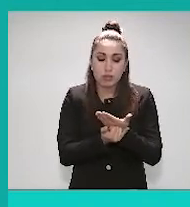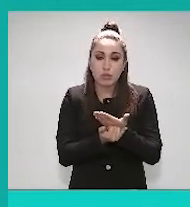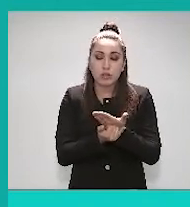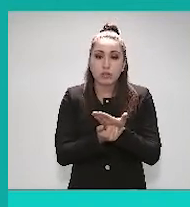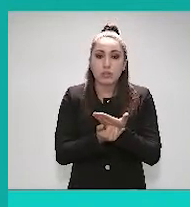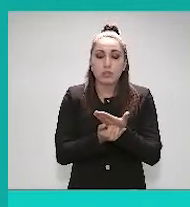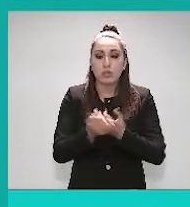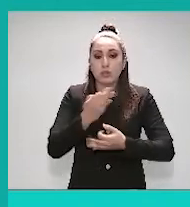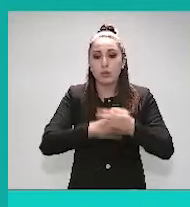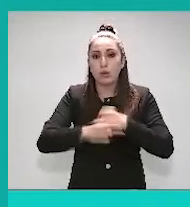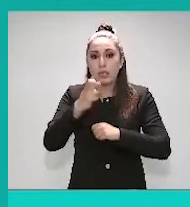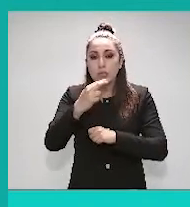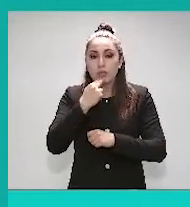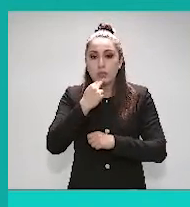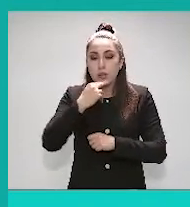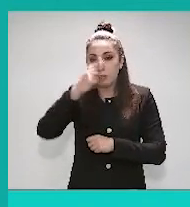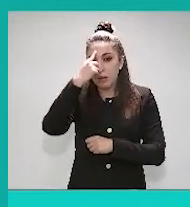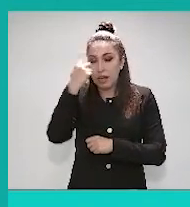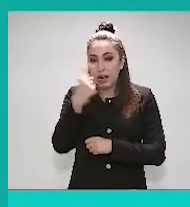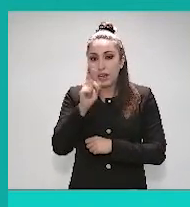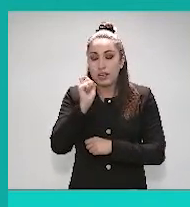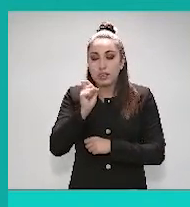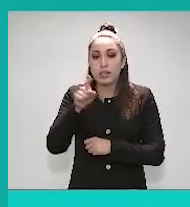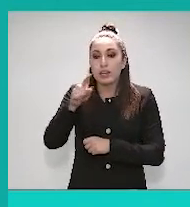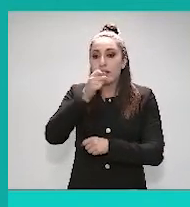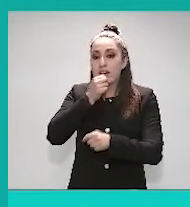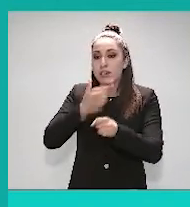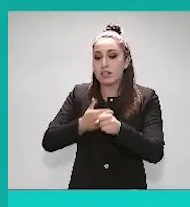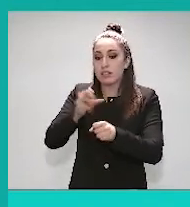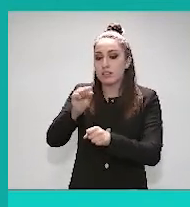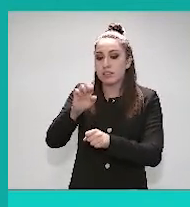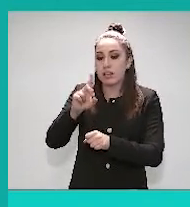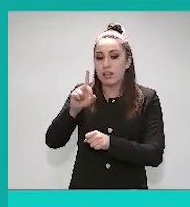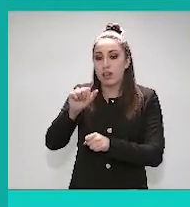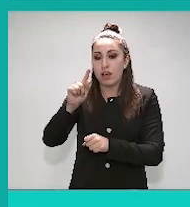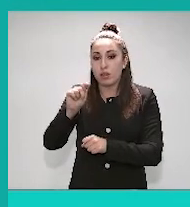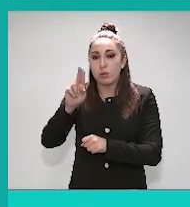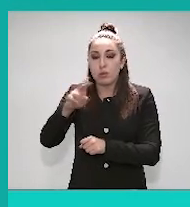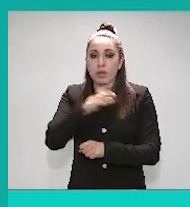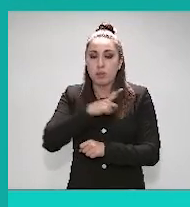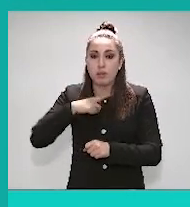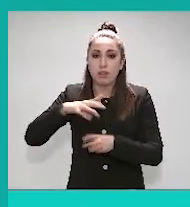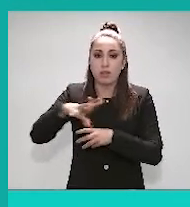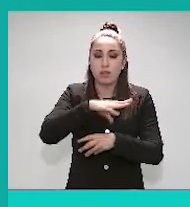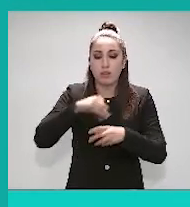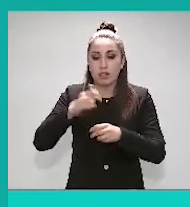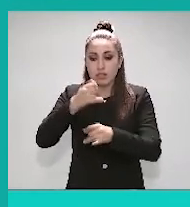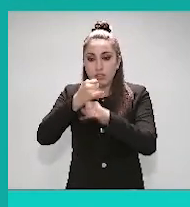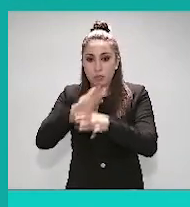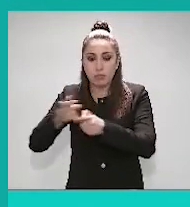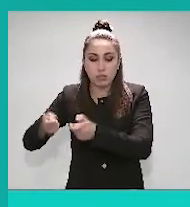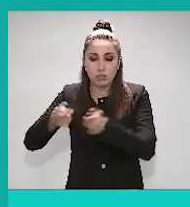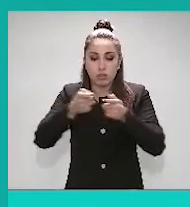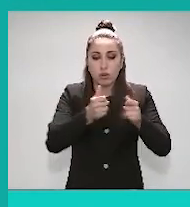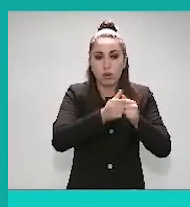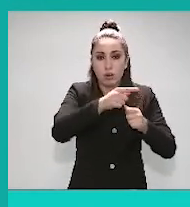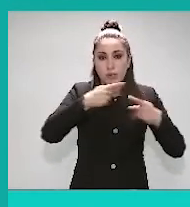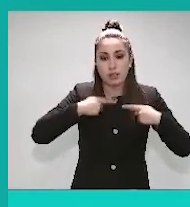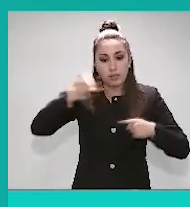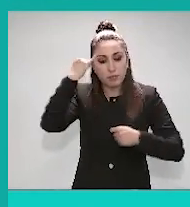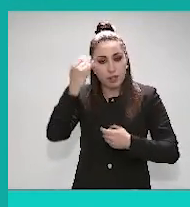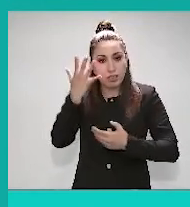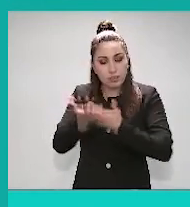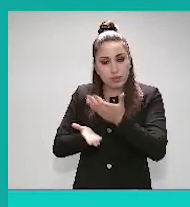que ello permitirá que se lleven a cabo las acciones necesarias para dar certeza a la persona solicitante sobre la